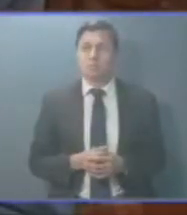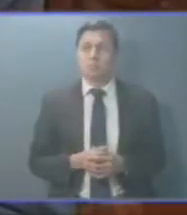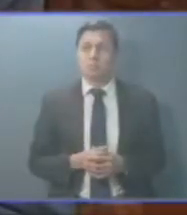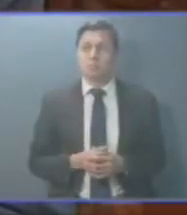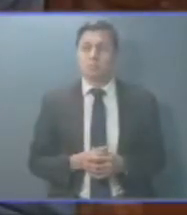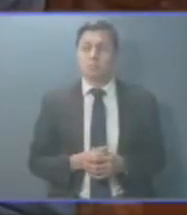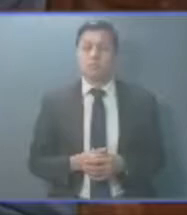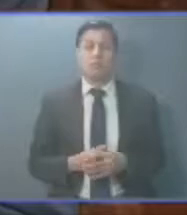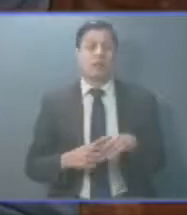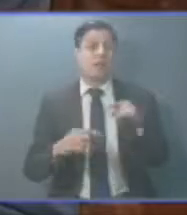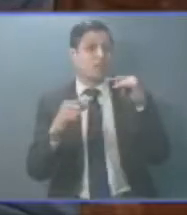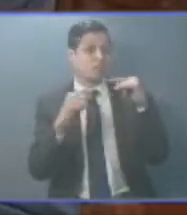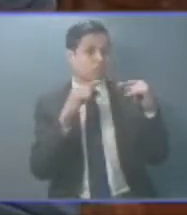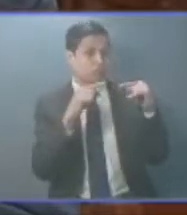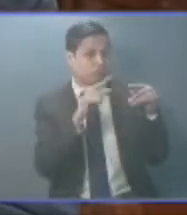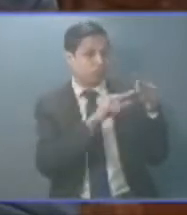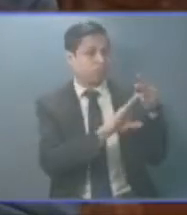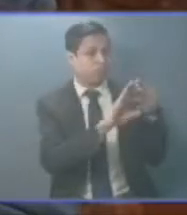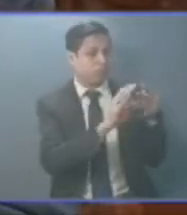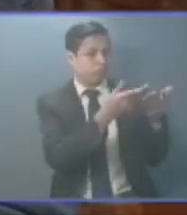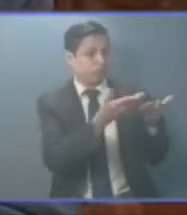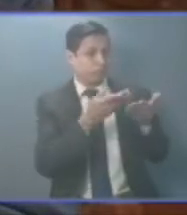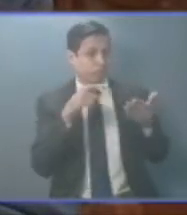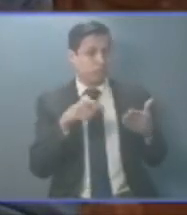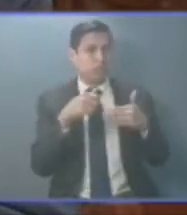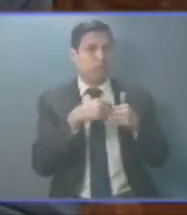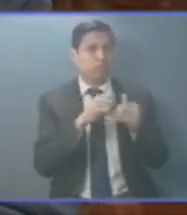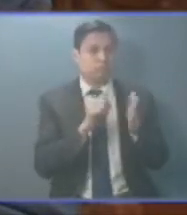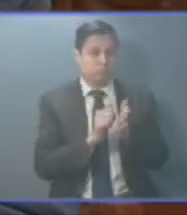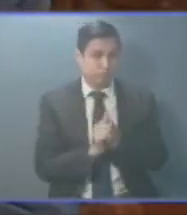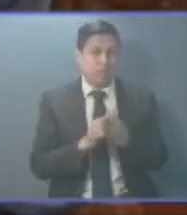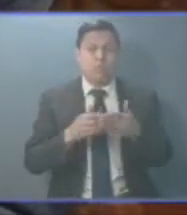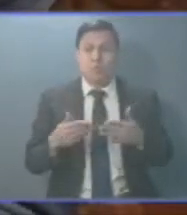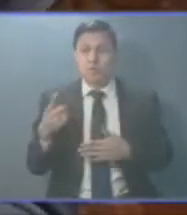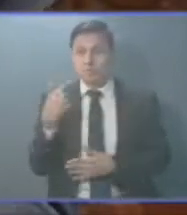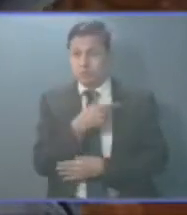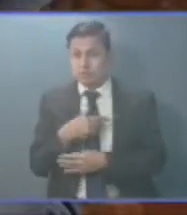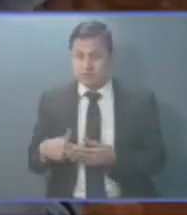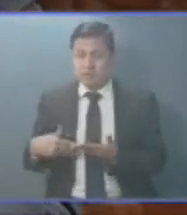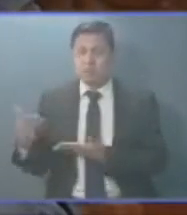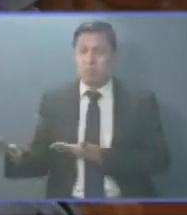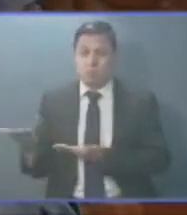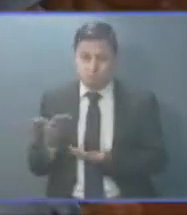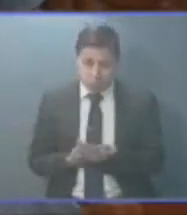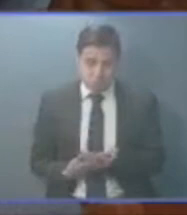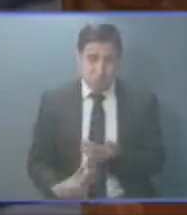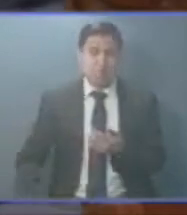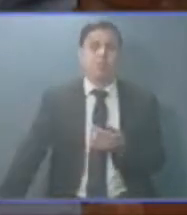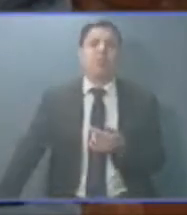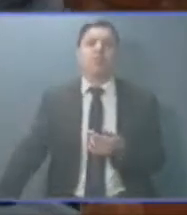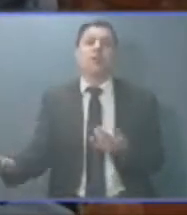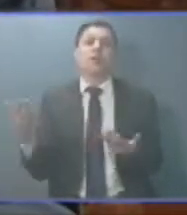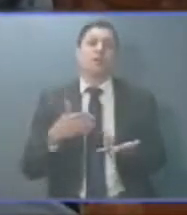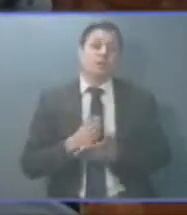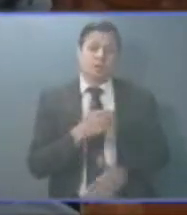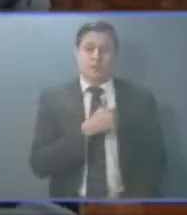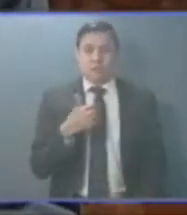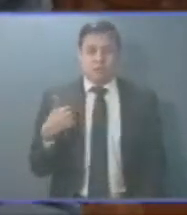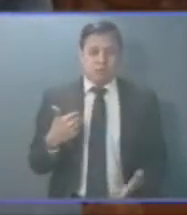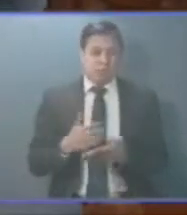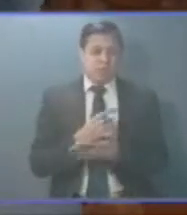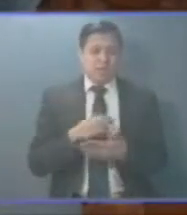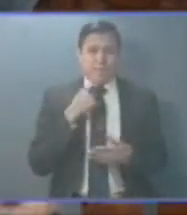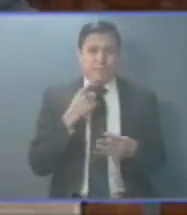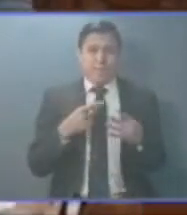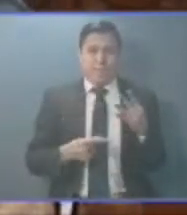en uso de sus facultades constitucionales y a iniciativa del Presidente de la República, por medio del Ministro de Hacienda,